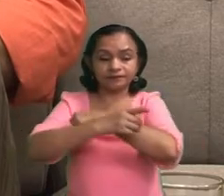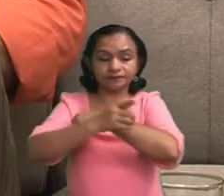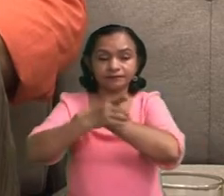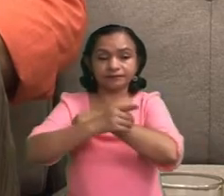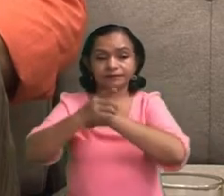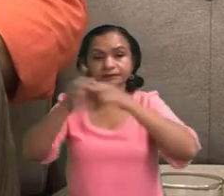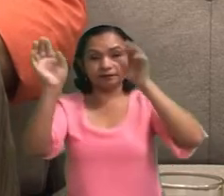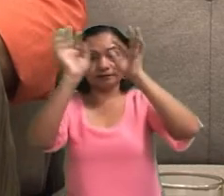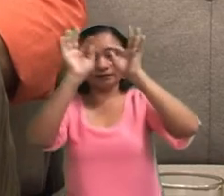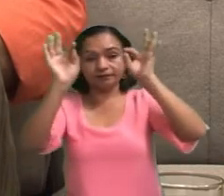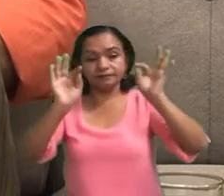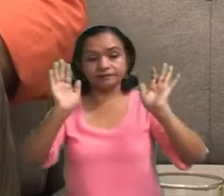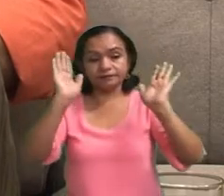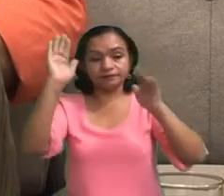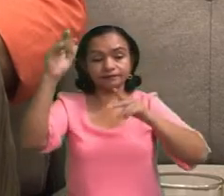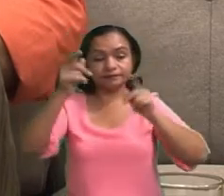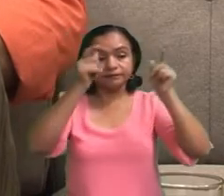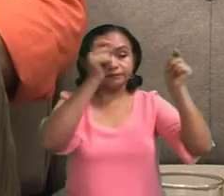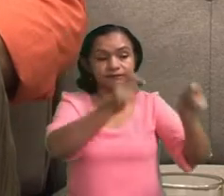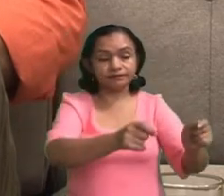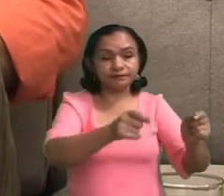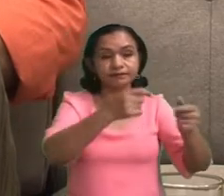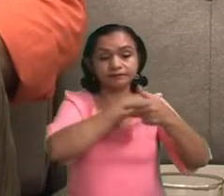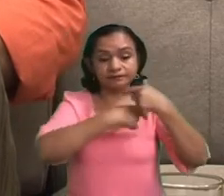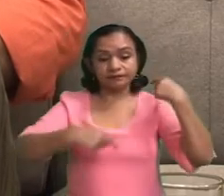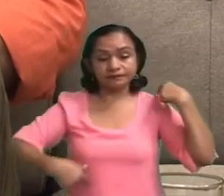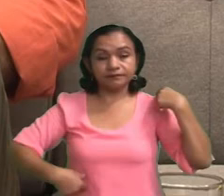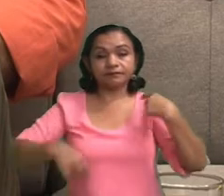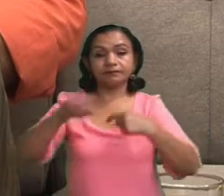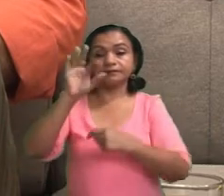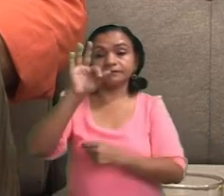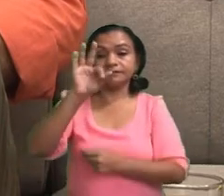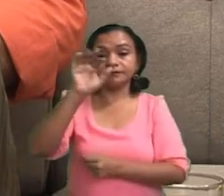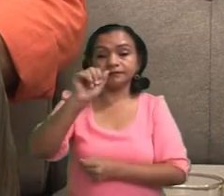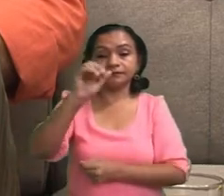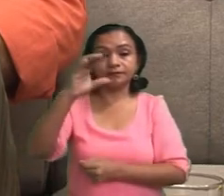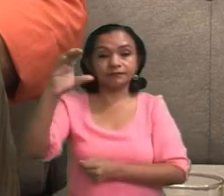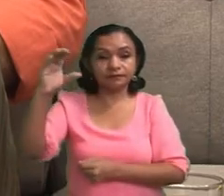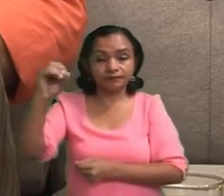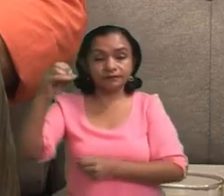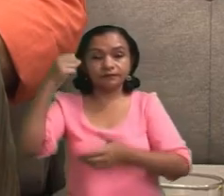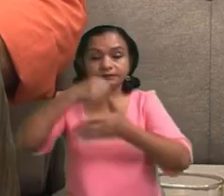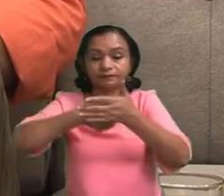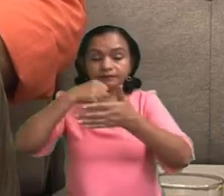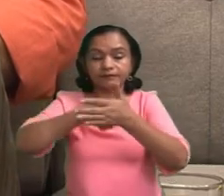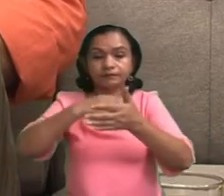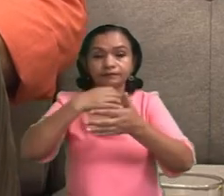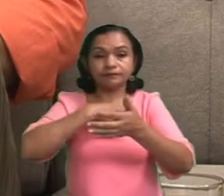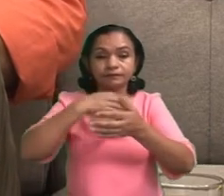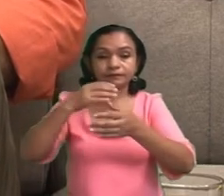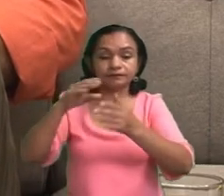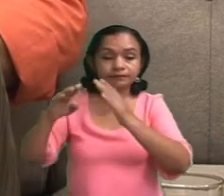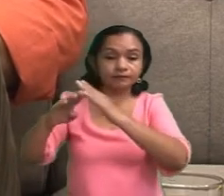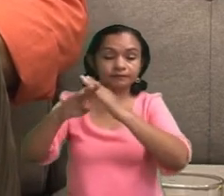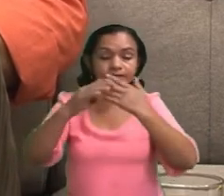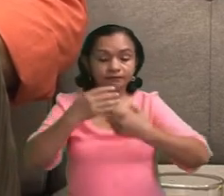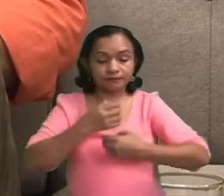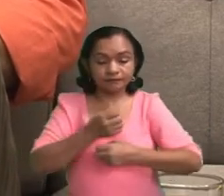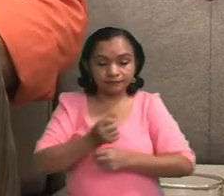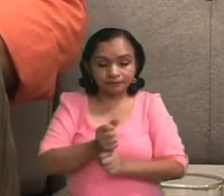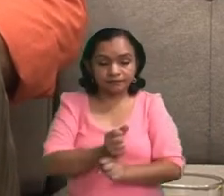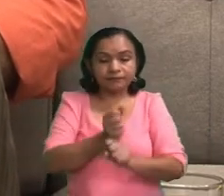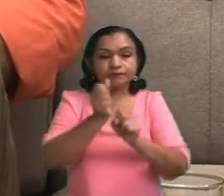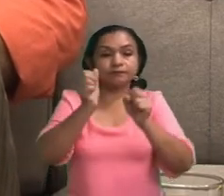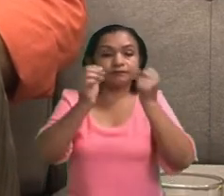reconocimiento del presidente mundial de la FAO por la lucha y el combate contra el hambre y la